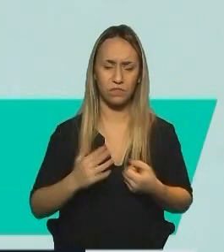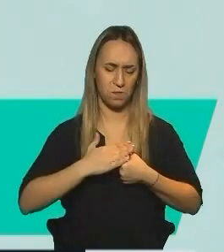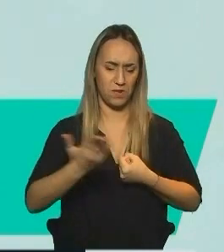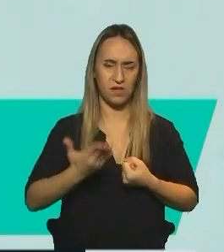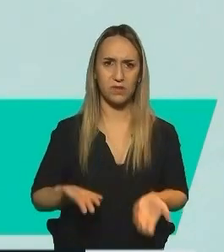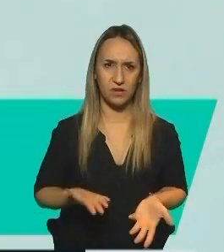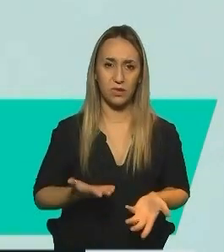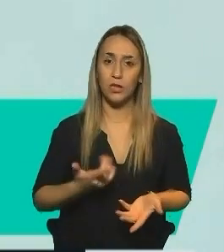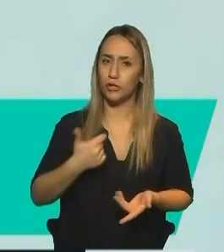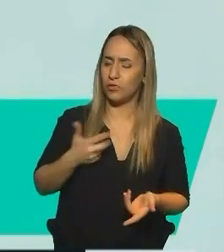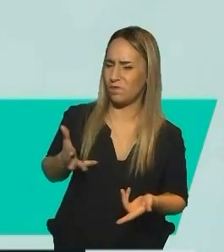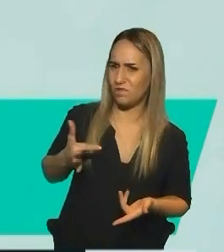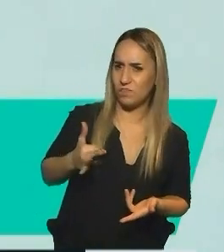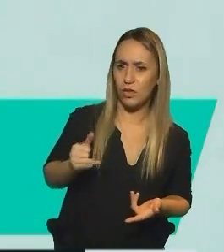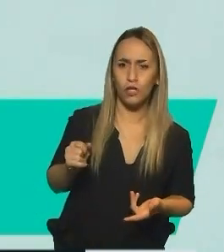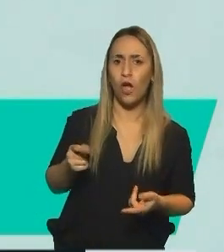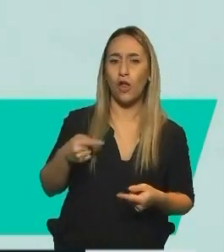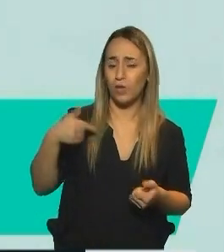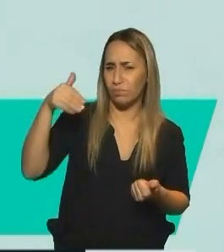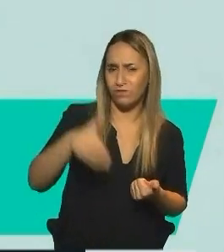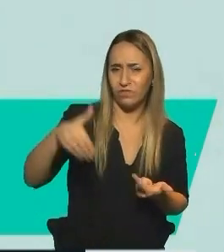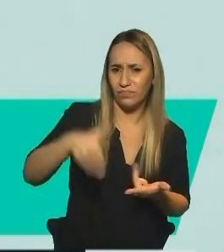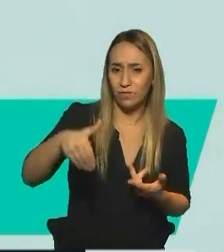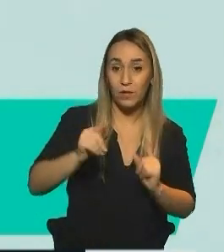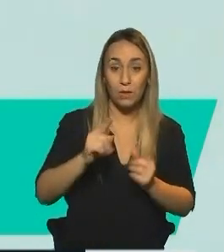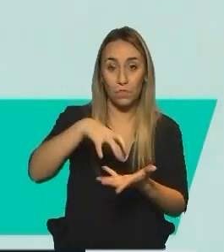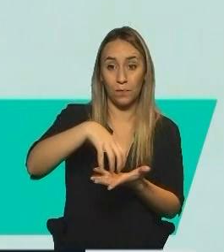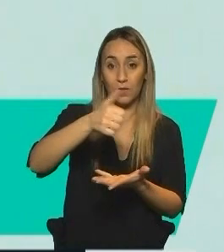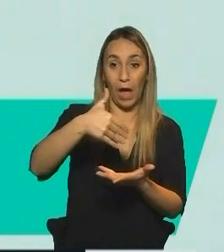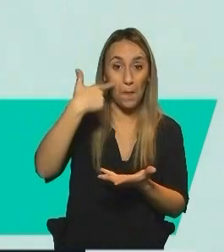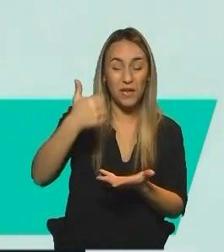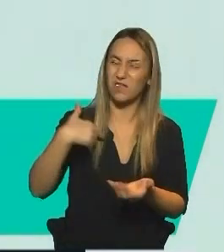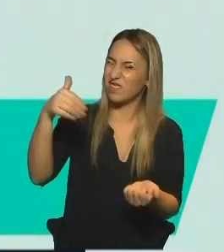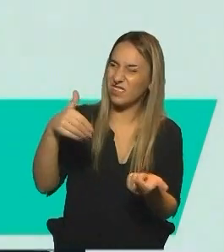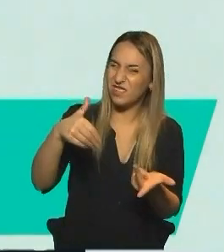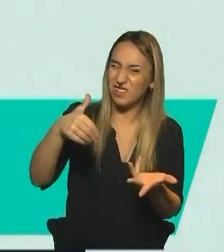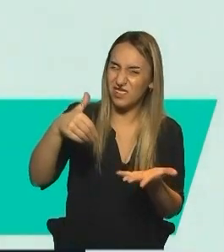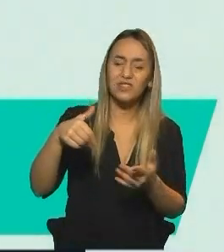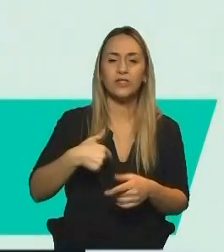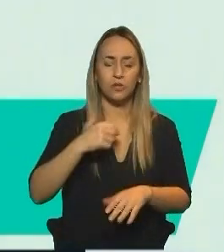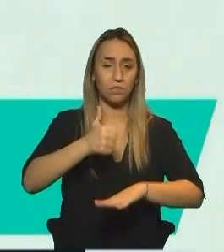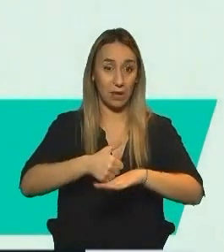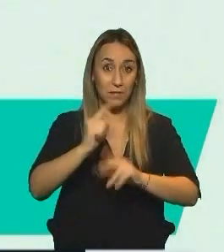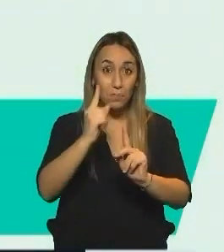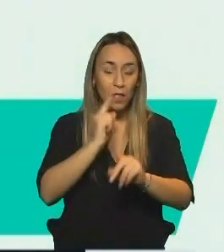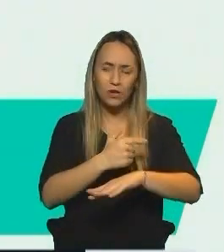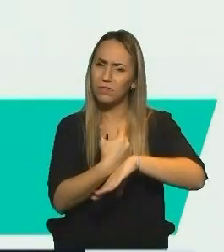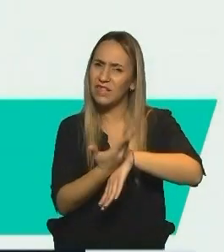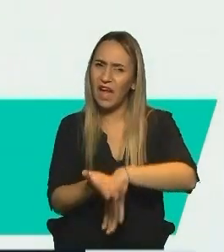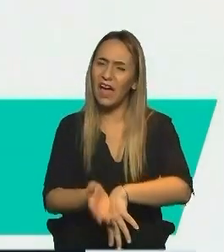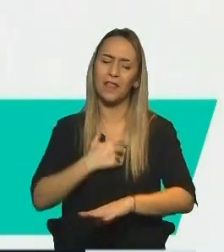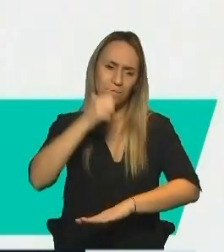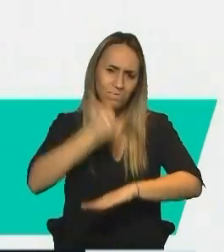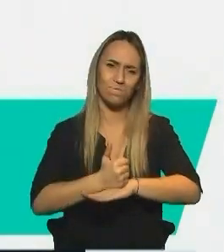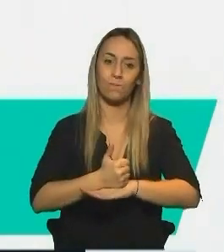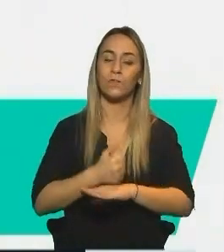cada uno de los días, me quedé hasta tarde acá ese día, pero cada uno y todos los días seguí